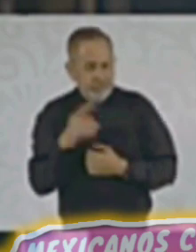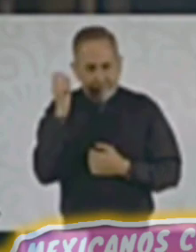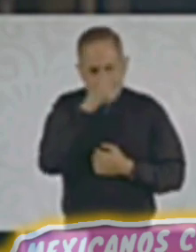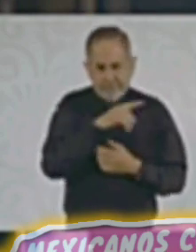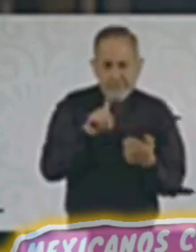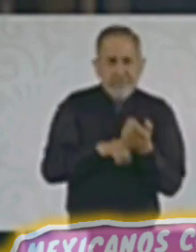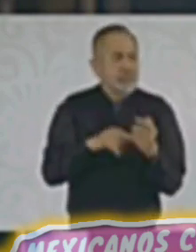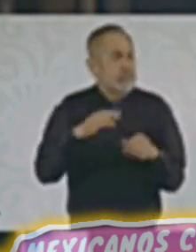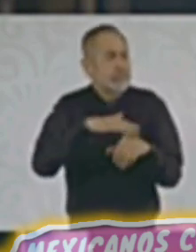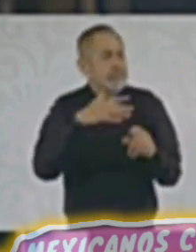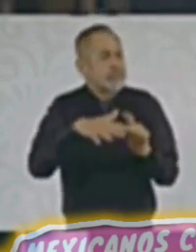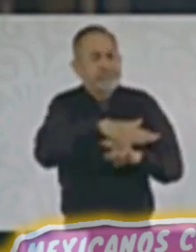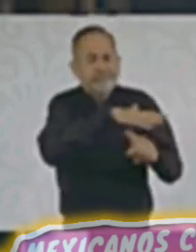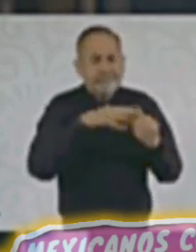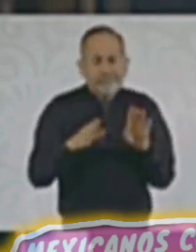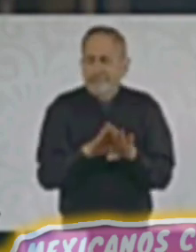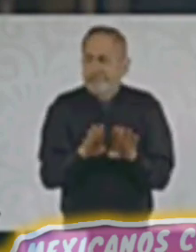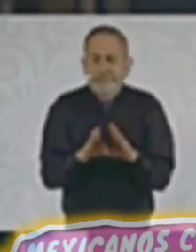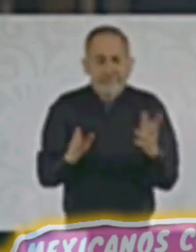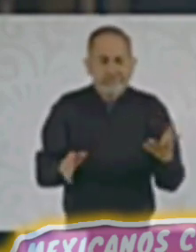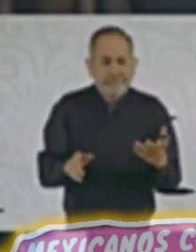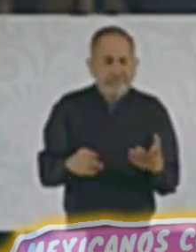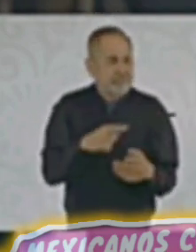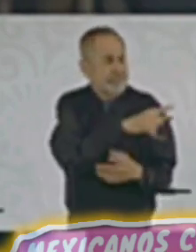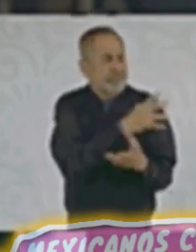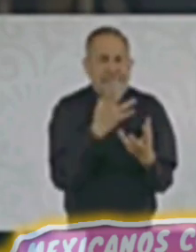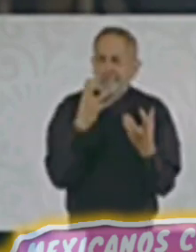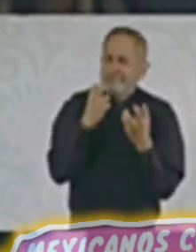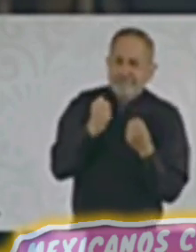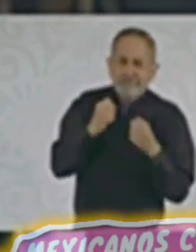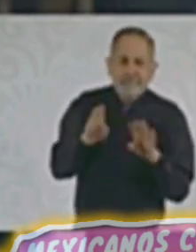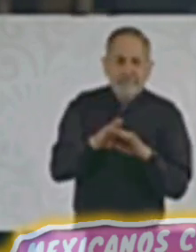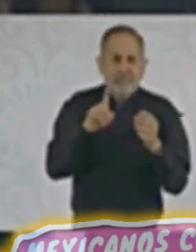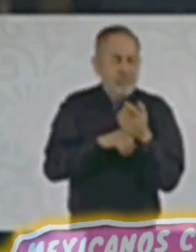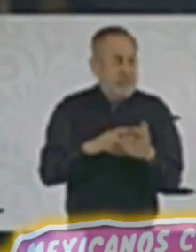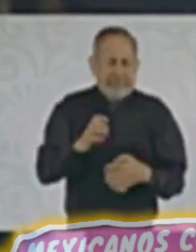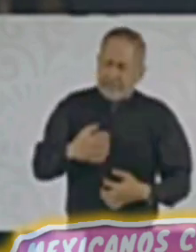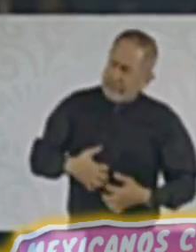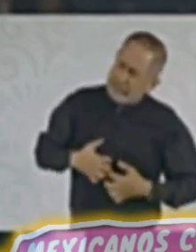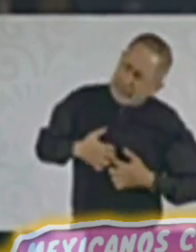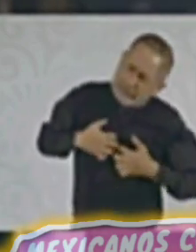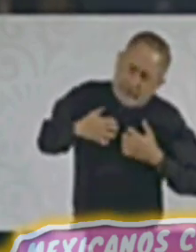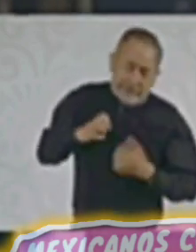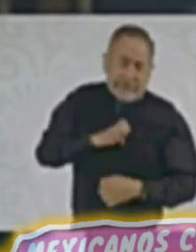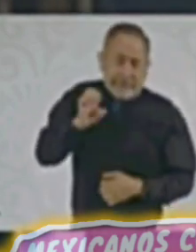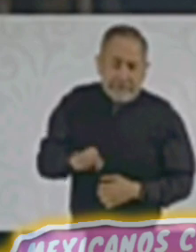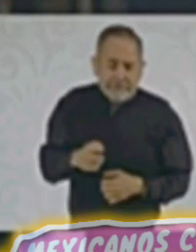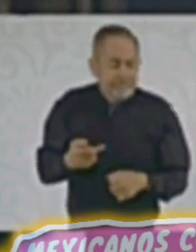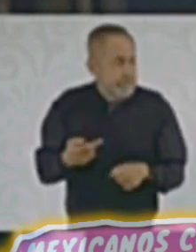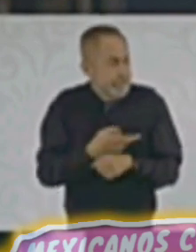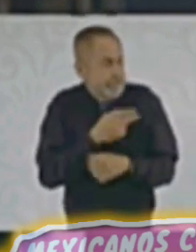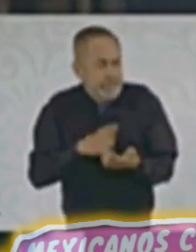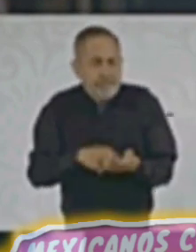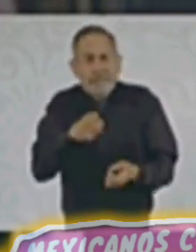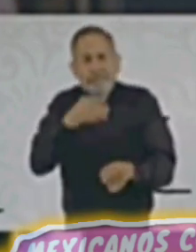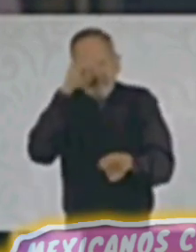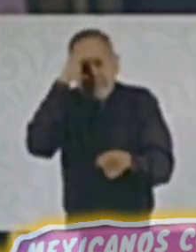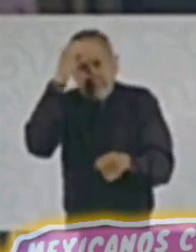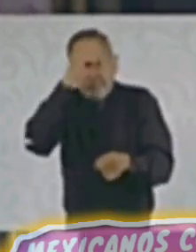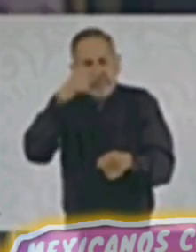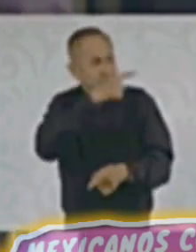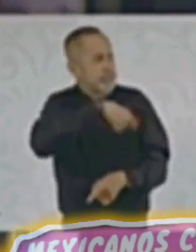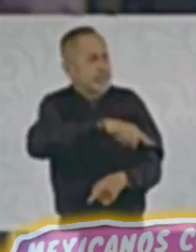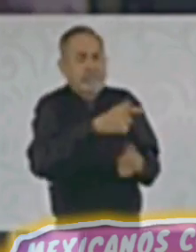hay un ambiente pues prácticamente de mucha frustración y también de mucho odio. Entonces, ¿qué tiene que decir la presidenta pues a todo este